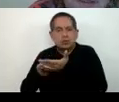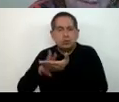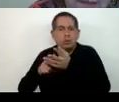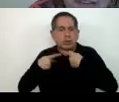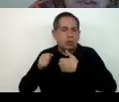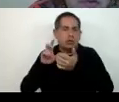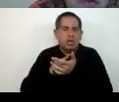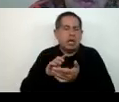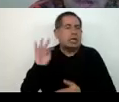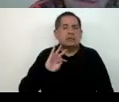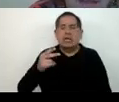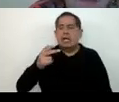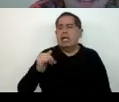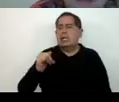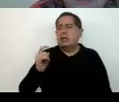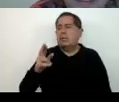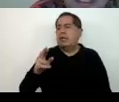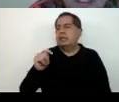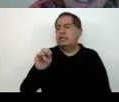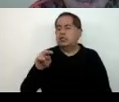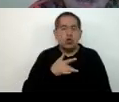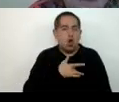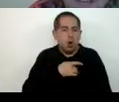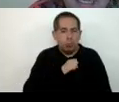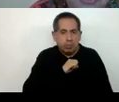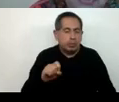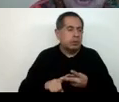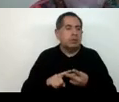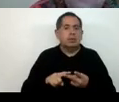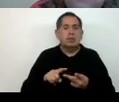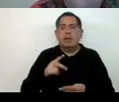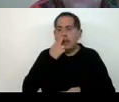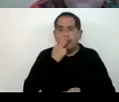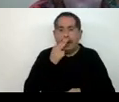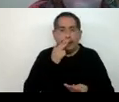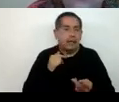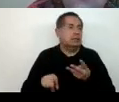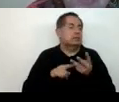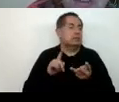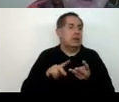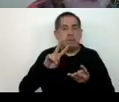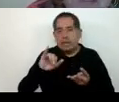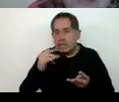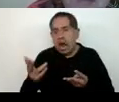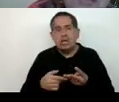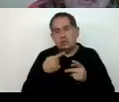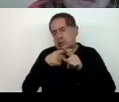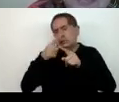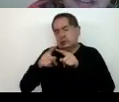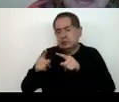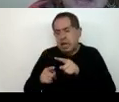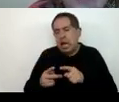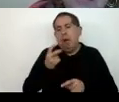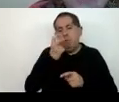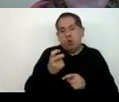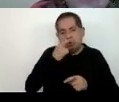Puede ser hipertensión, diabetes, VIH, en fin, otro tipo de padecimientos que